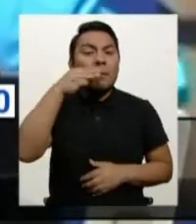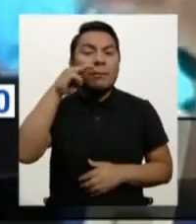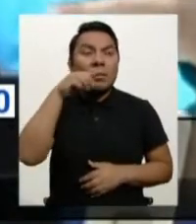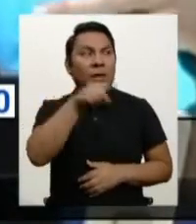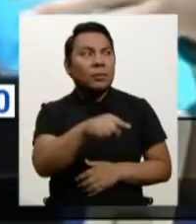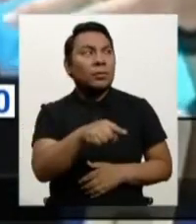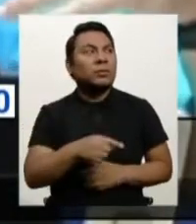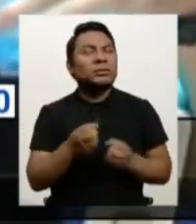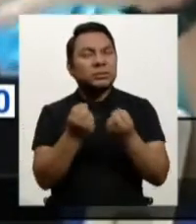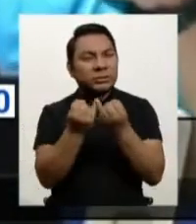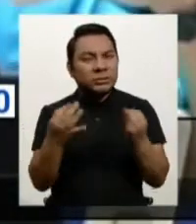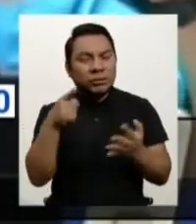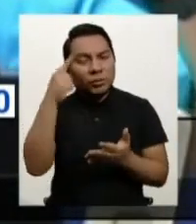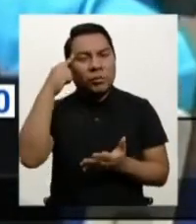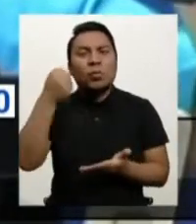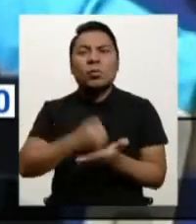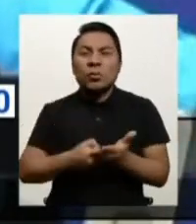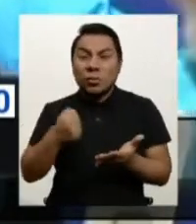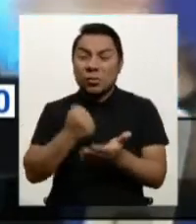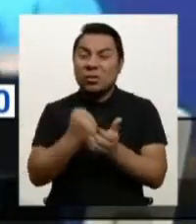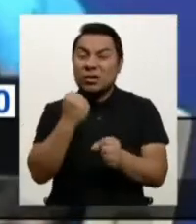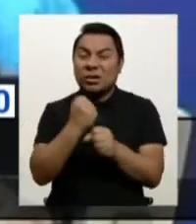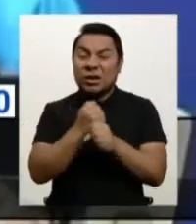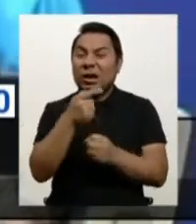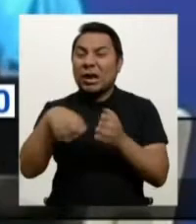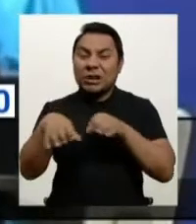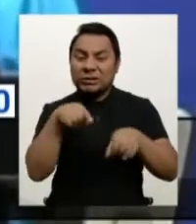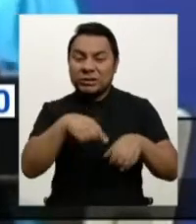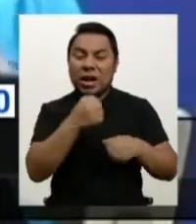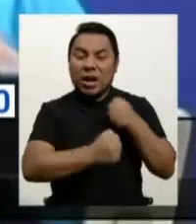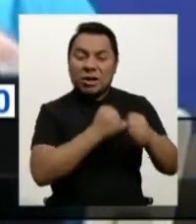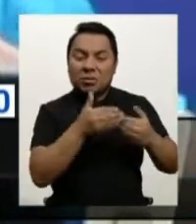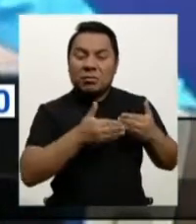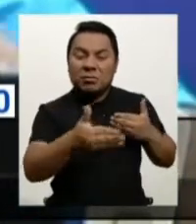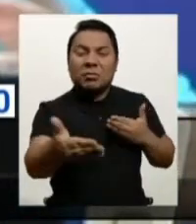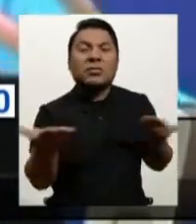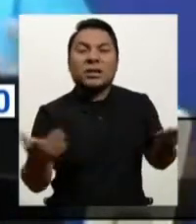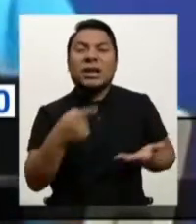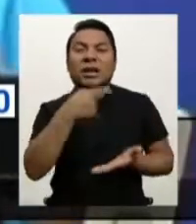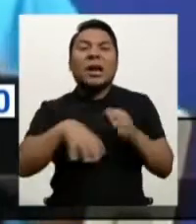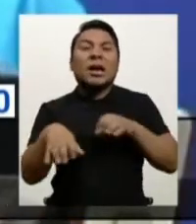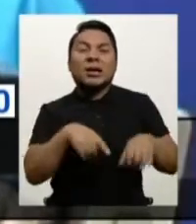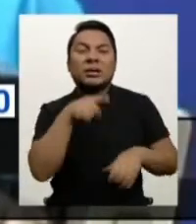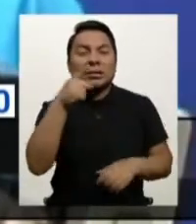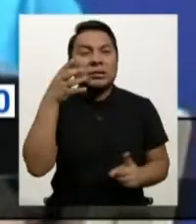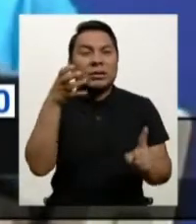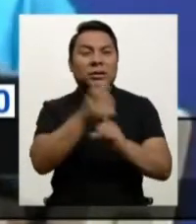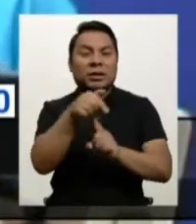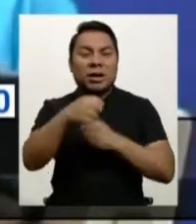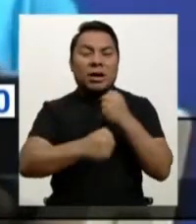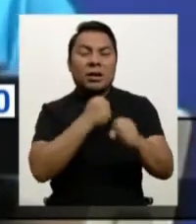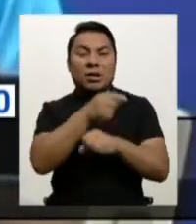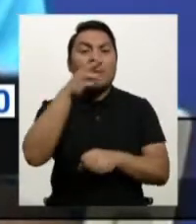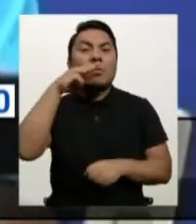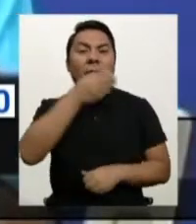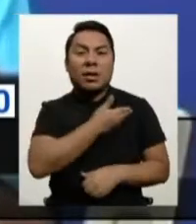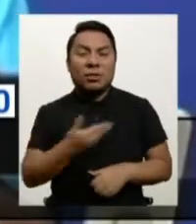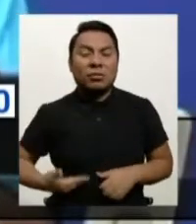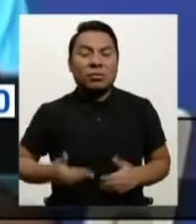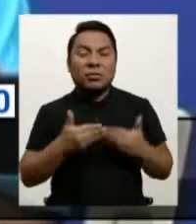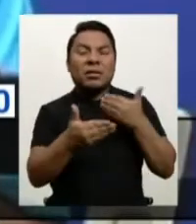luchado en estos años, y algo ha tratado de lograr estos años,